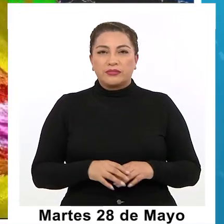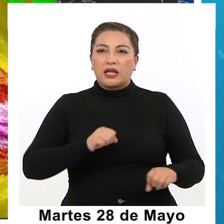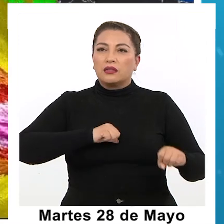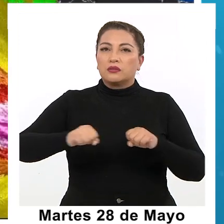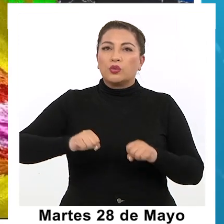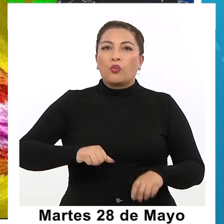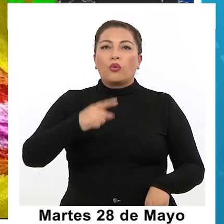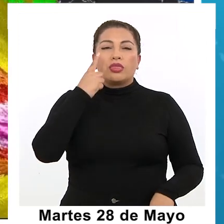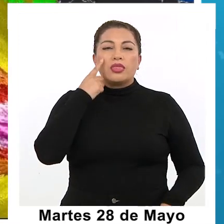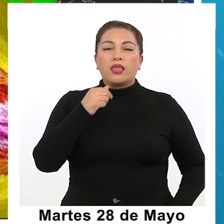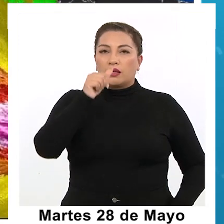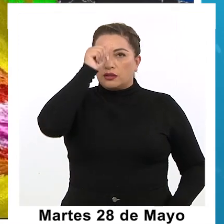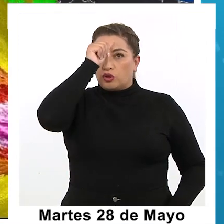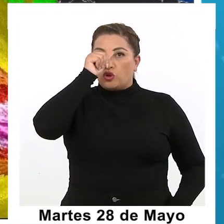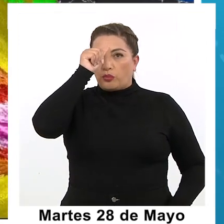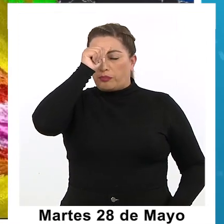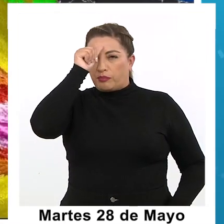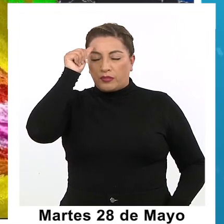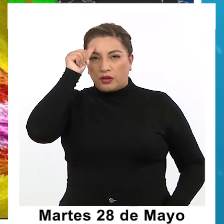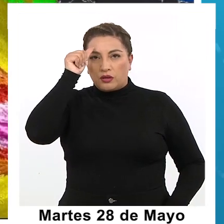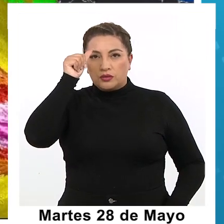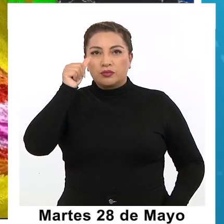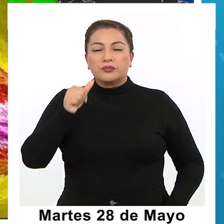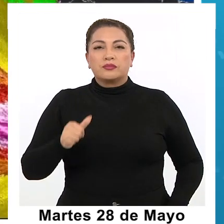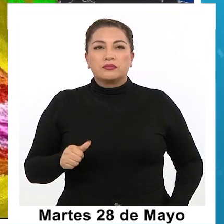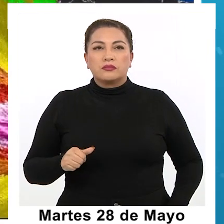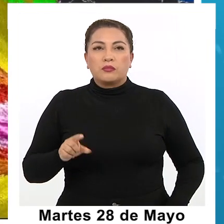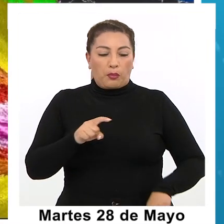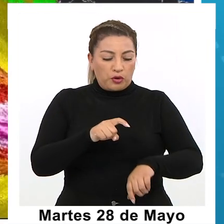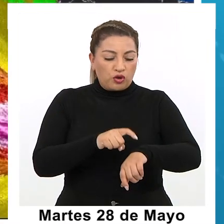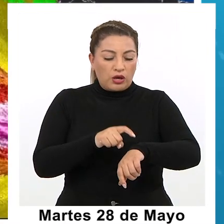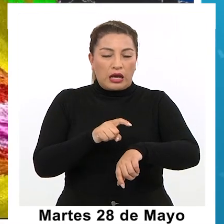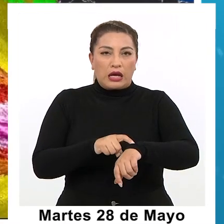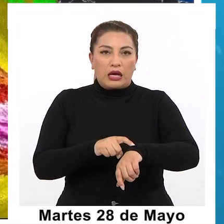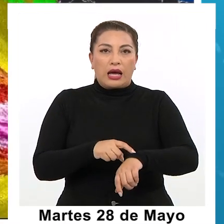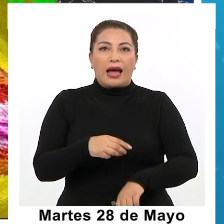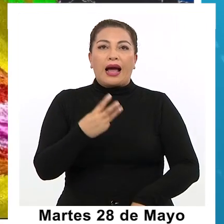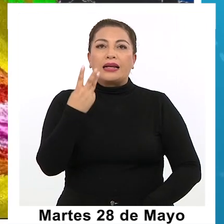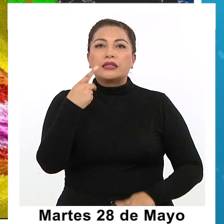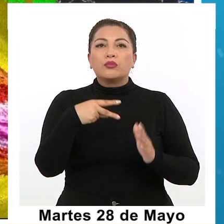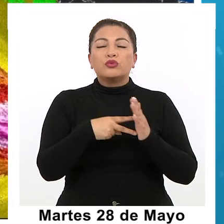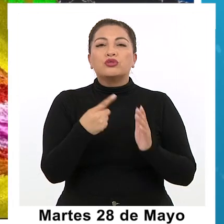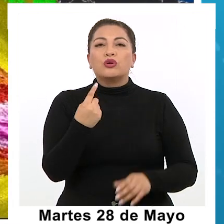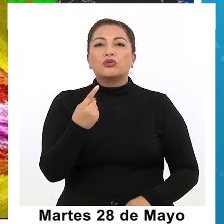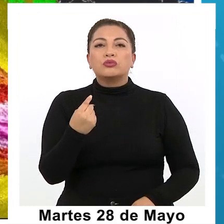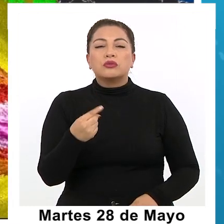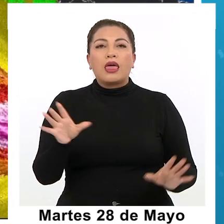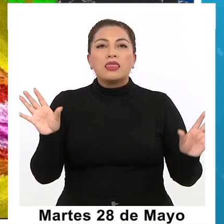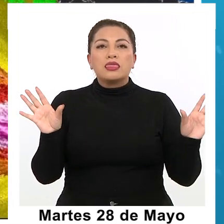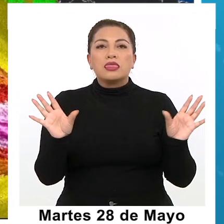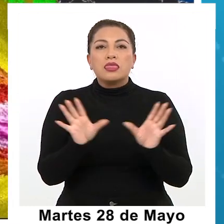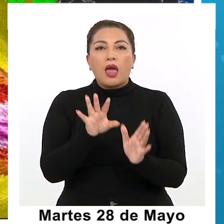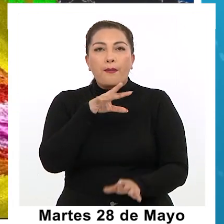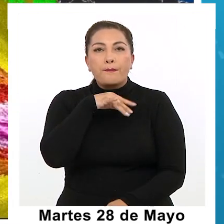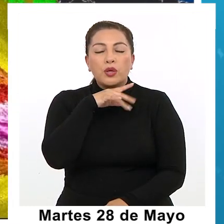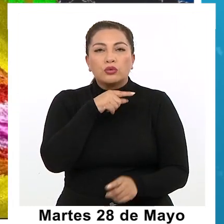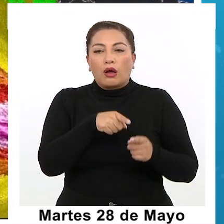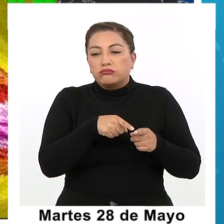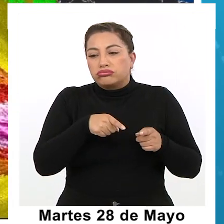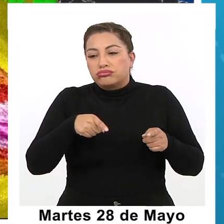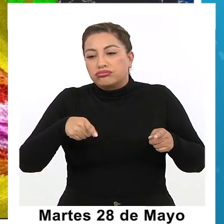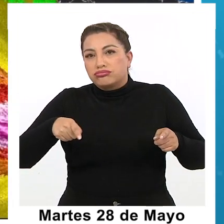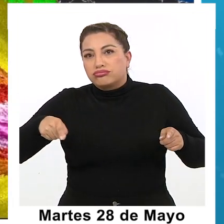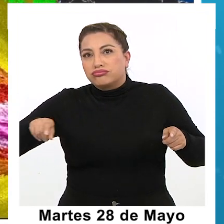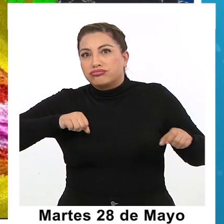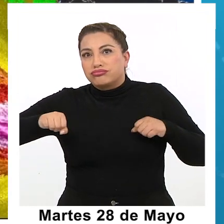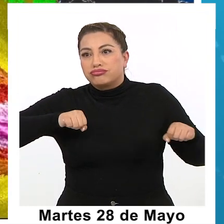ocurrió un día domingo, eso es importante. Un día domingo a las 3:11 y duró 10 minutos. Los que